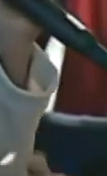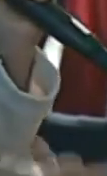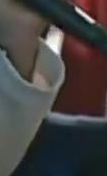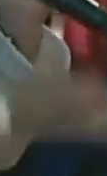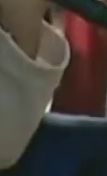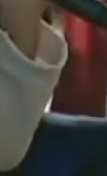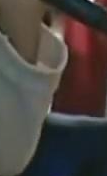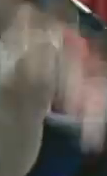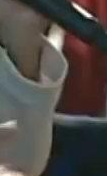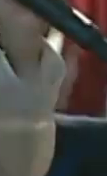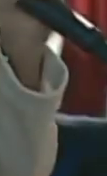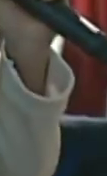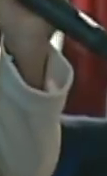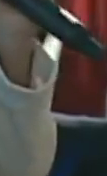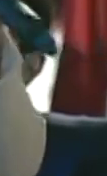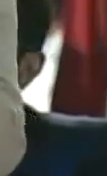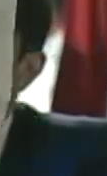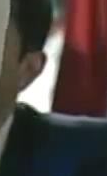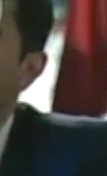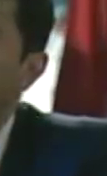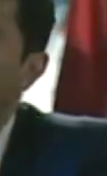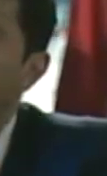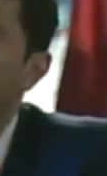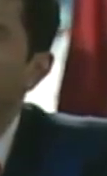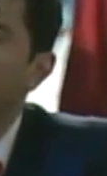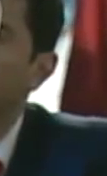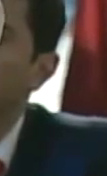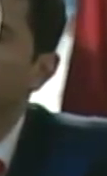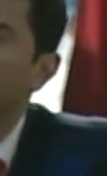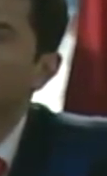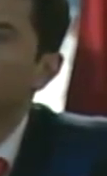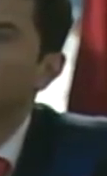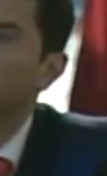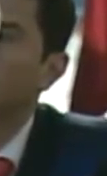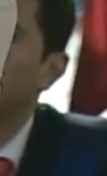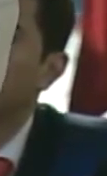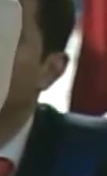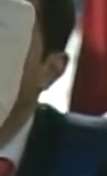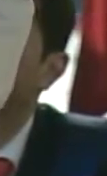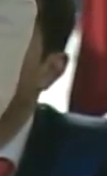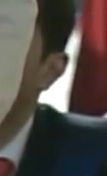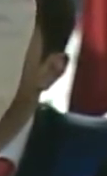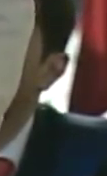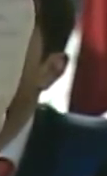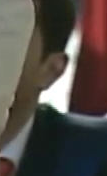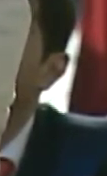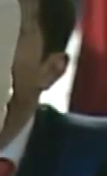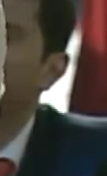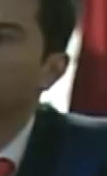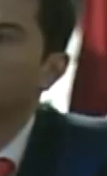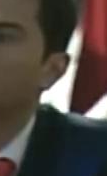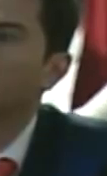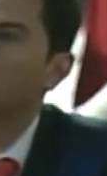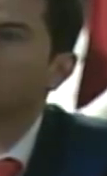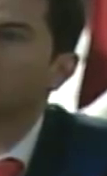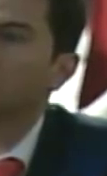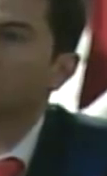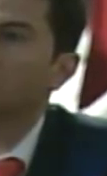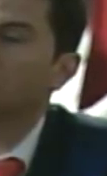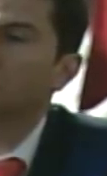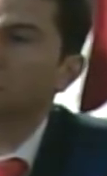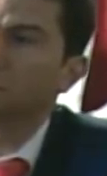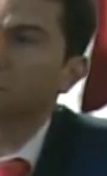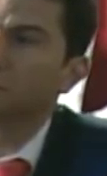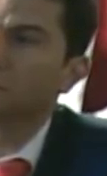consegue viver sem oprimir a nada. Tem atacado todas as nações em todos os continentes, por onde passa